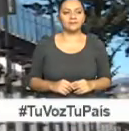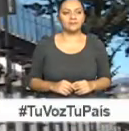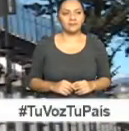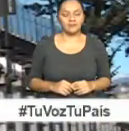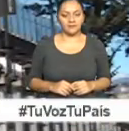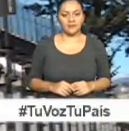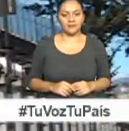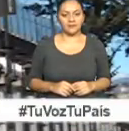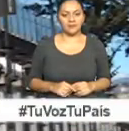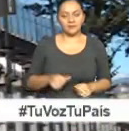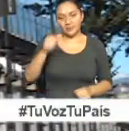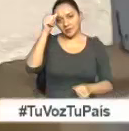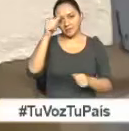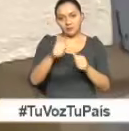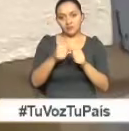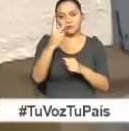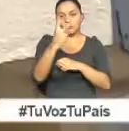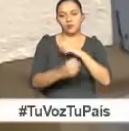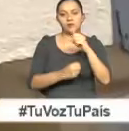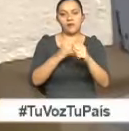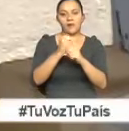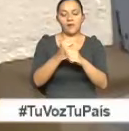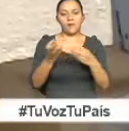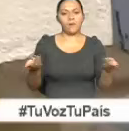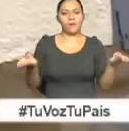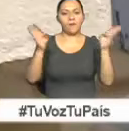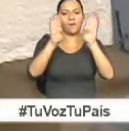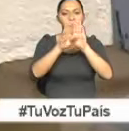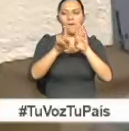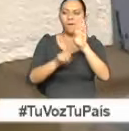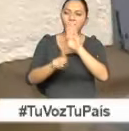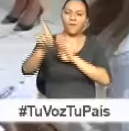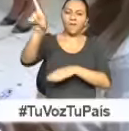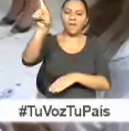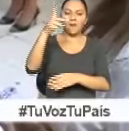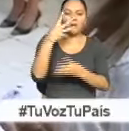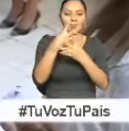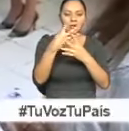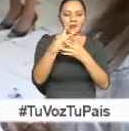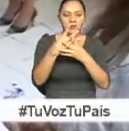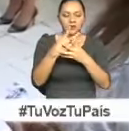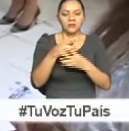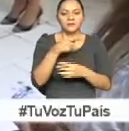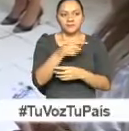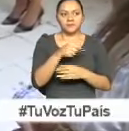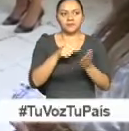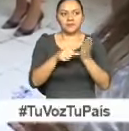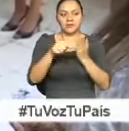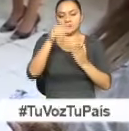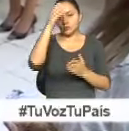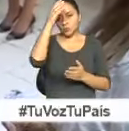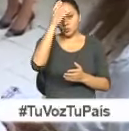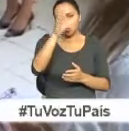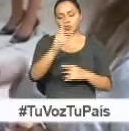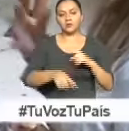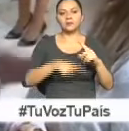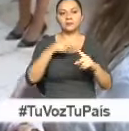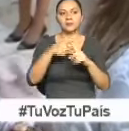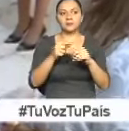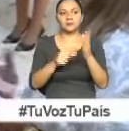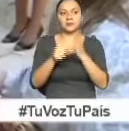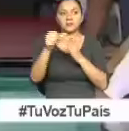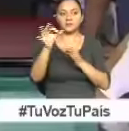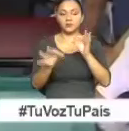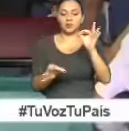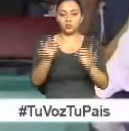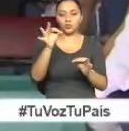Al conmemorarse 2 años de la clausura del ex penal García Moreno, los ministros de Cultura Raúl Vallejo y de Justicia Lady